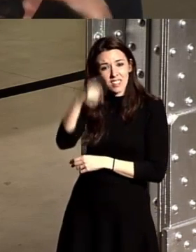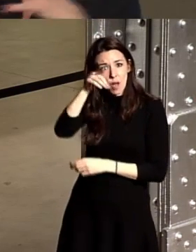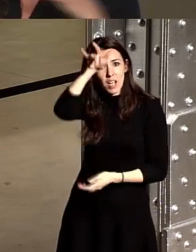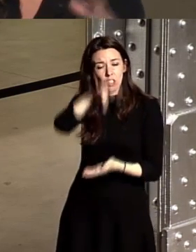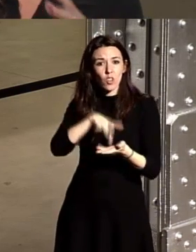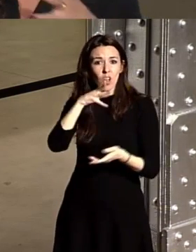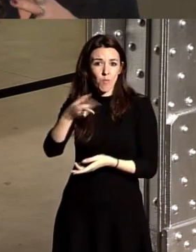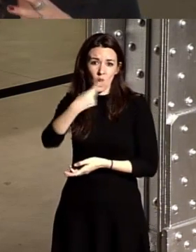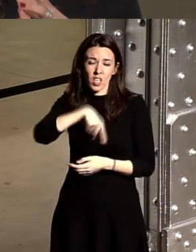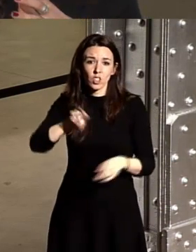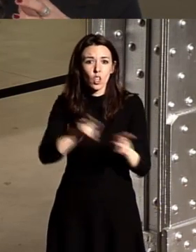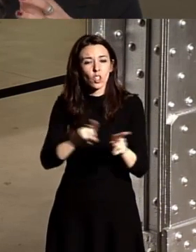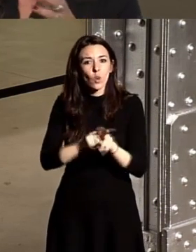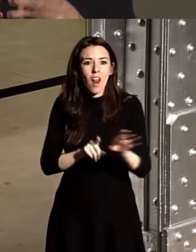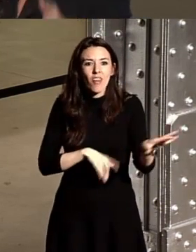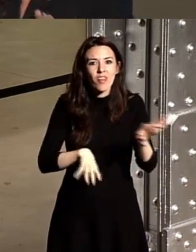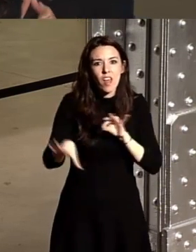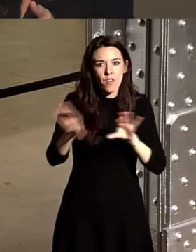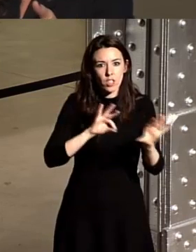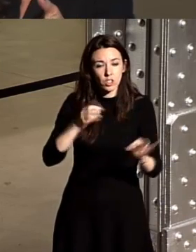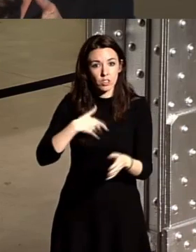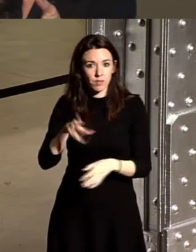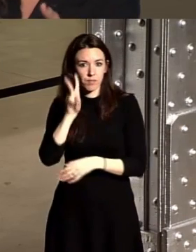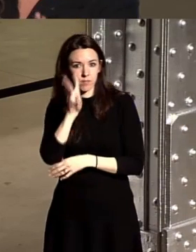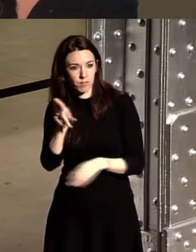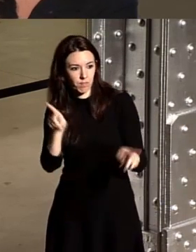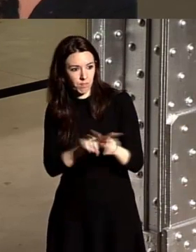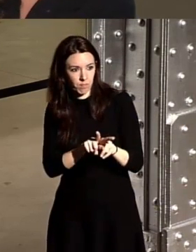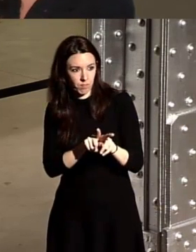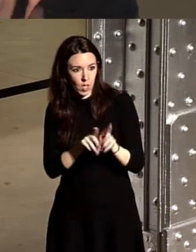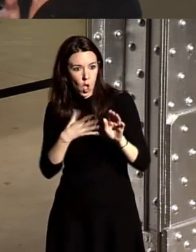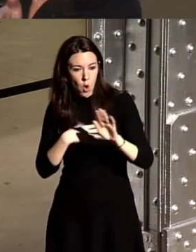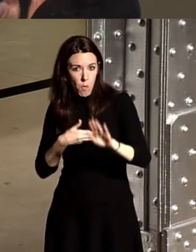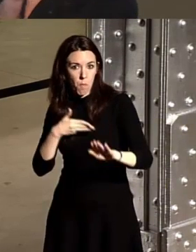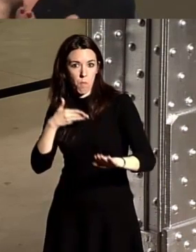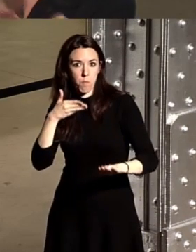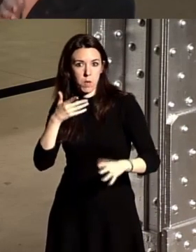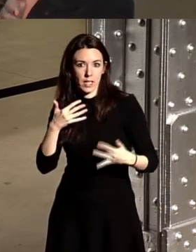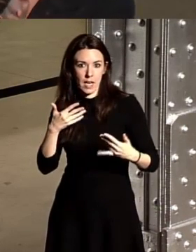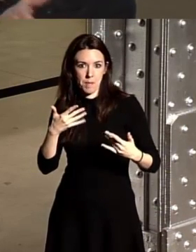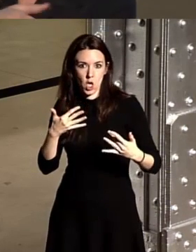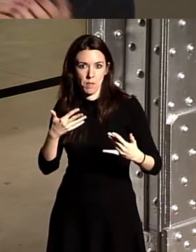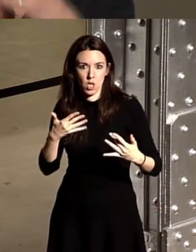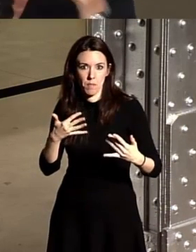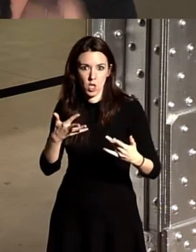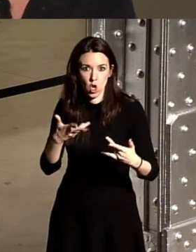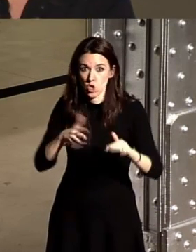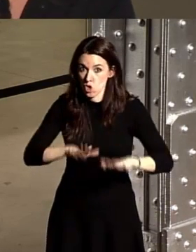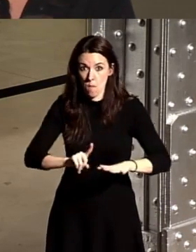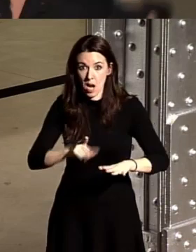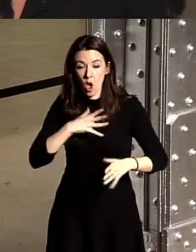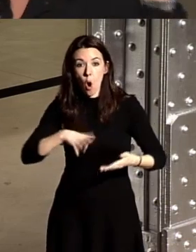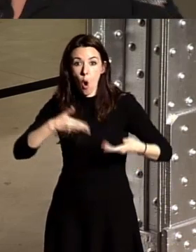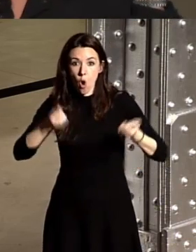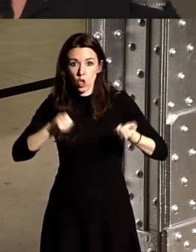porque ellos tomaban una decisión. Cuando ves un checkpoint, o puedes ir acelerando y no paras, o paras el